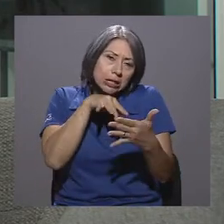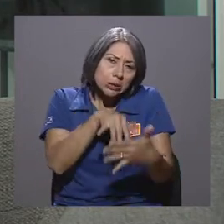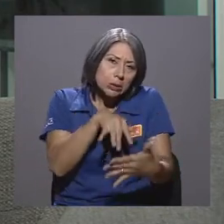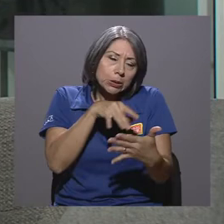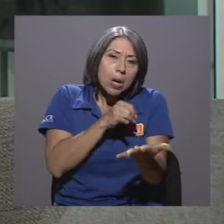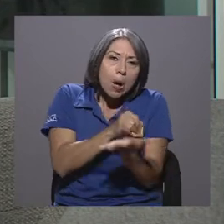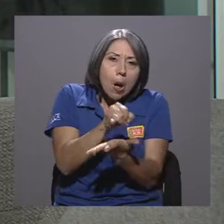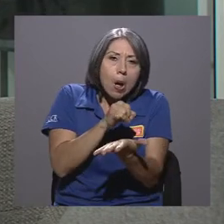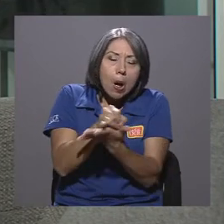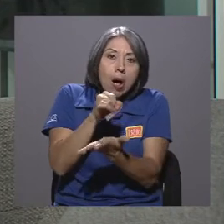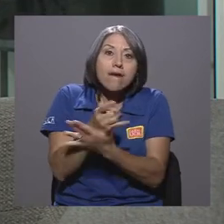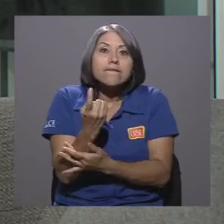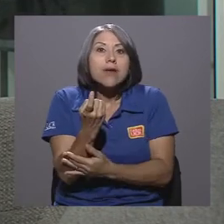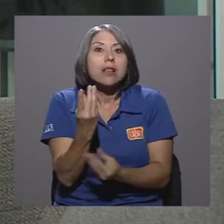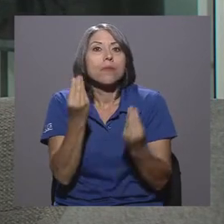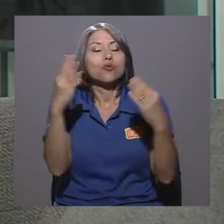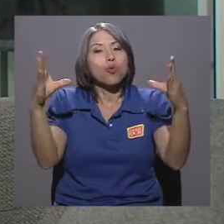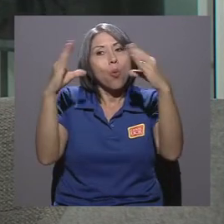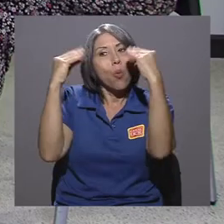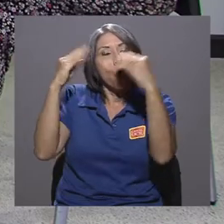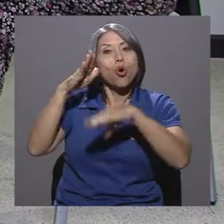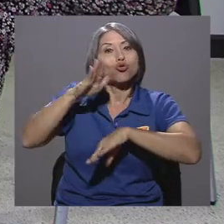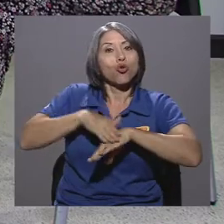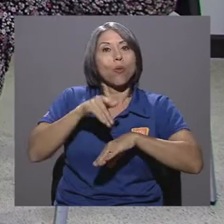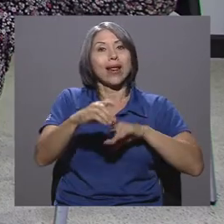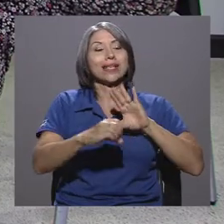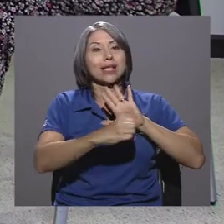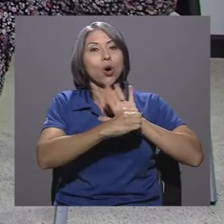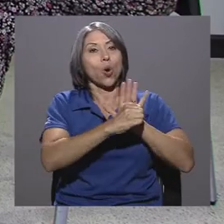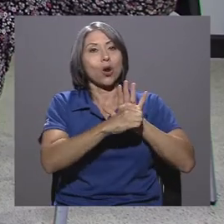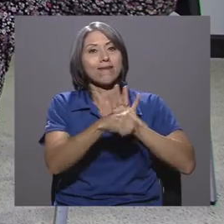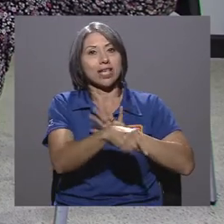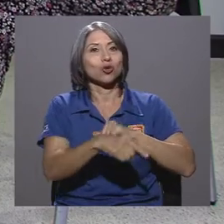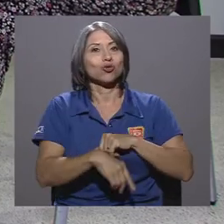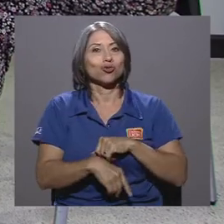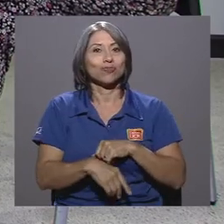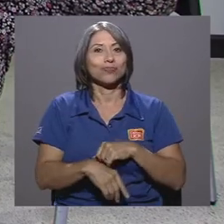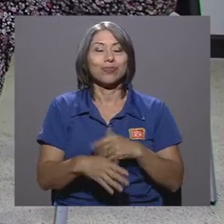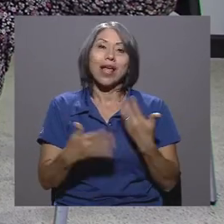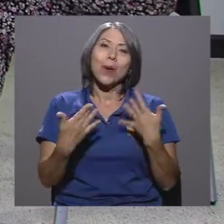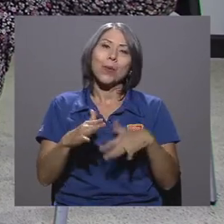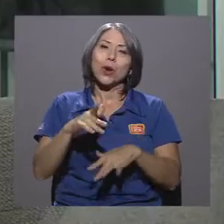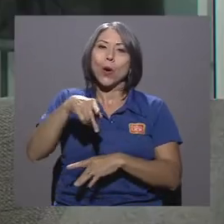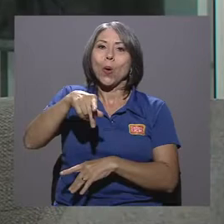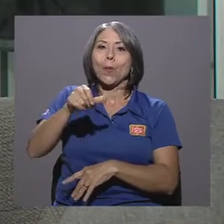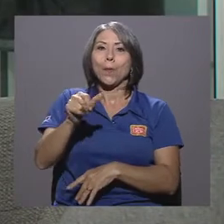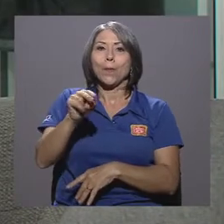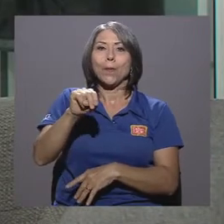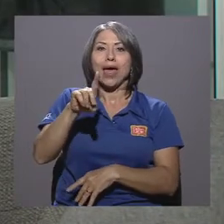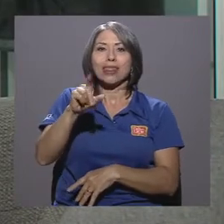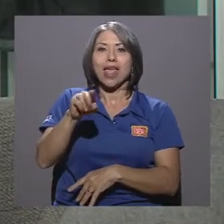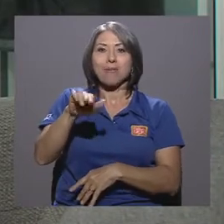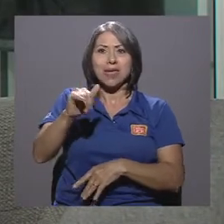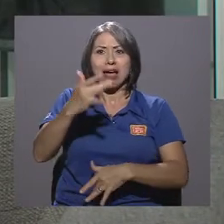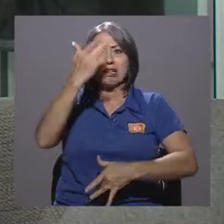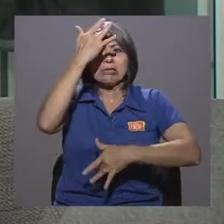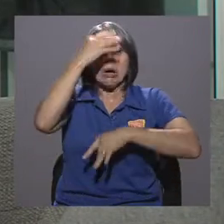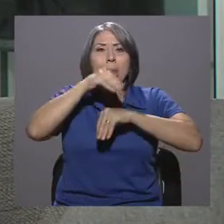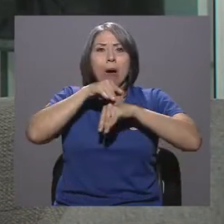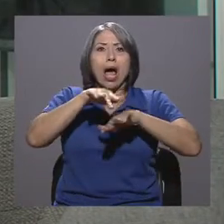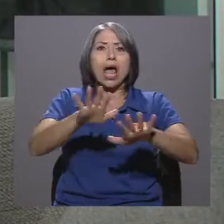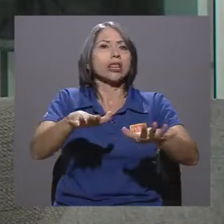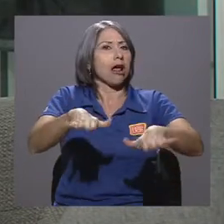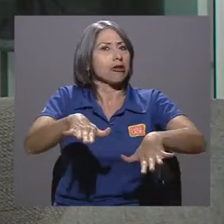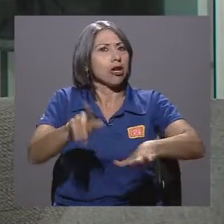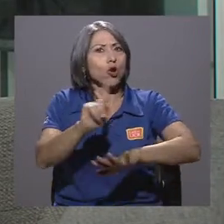saber sobre este coronavirus. En el sentido de pandemia hay que estar tranquilo y no ser alarmista. Lamentablemente. Y